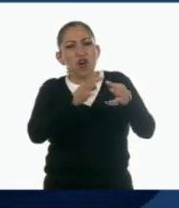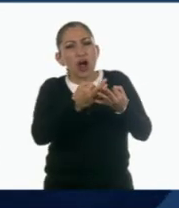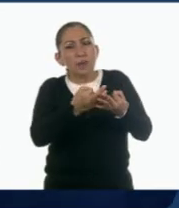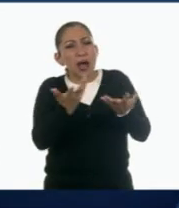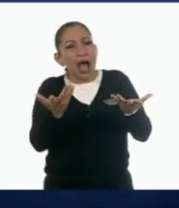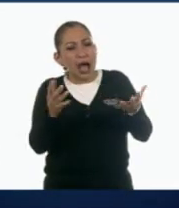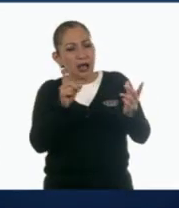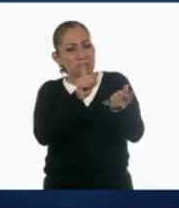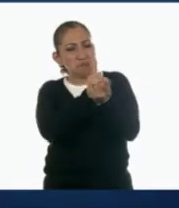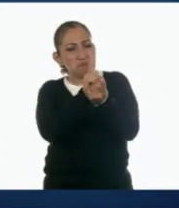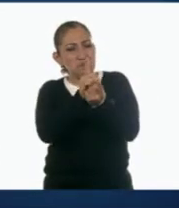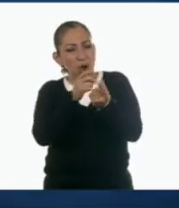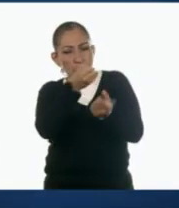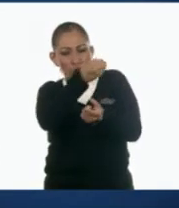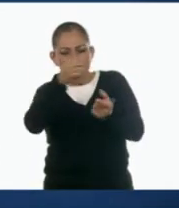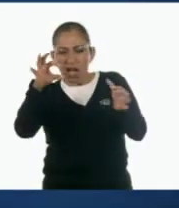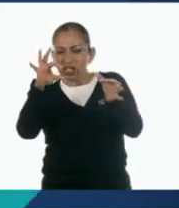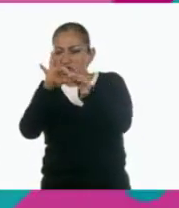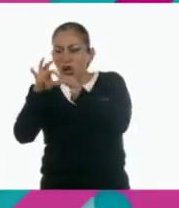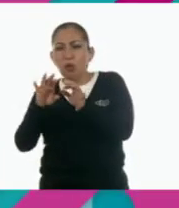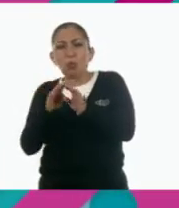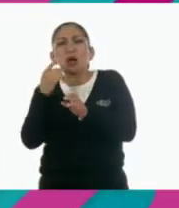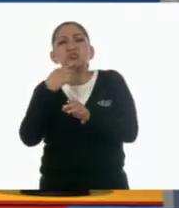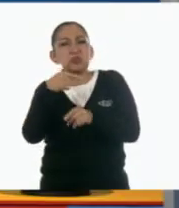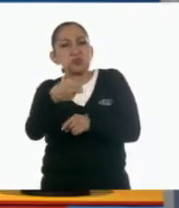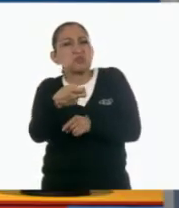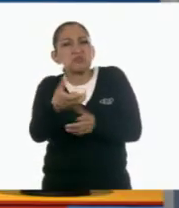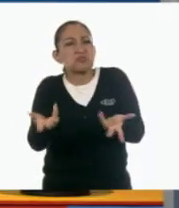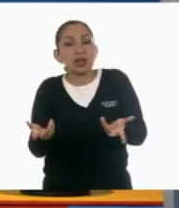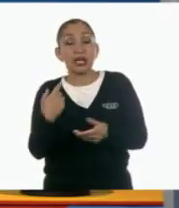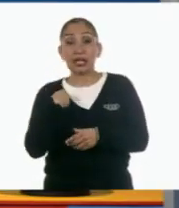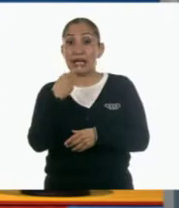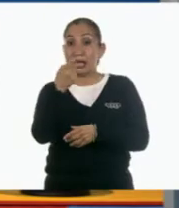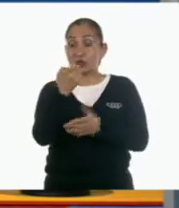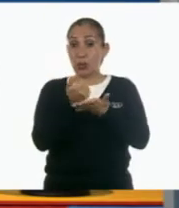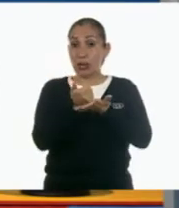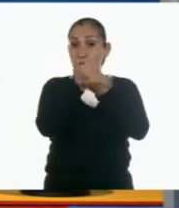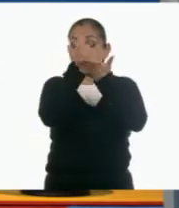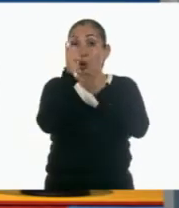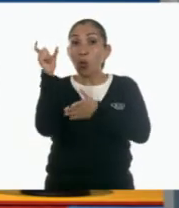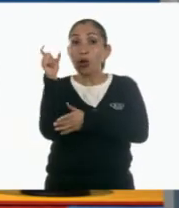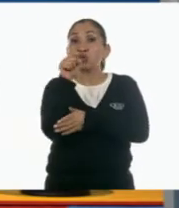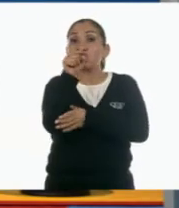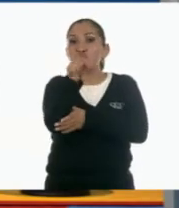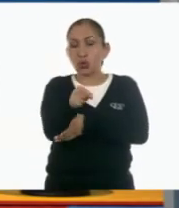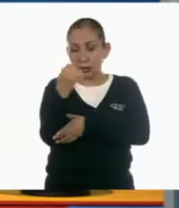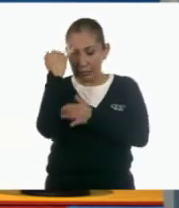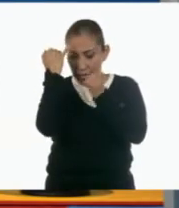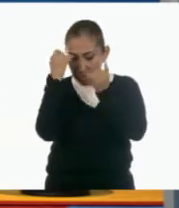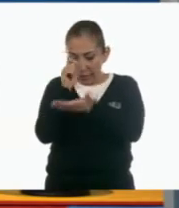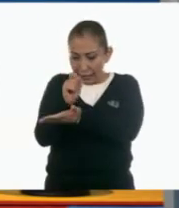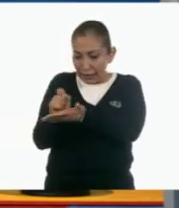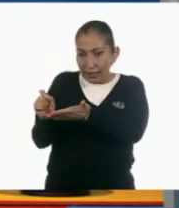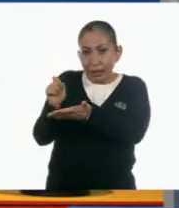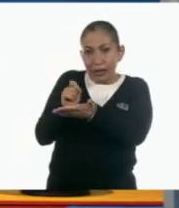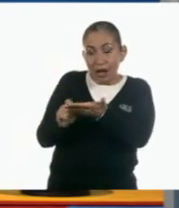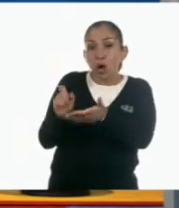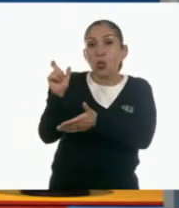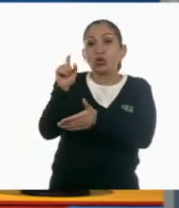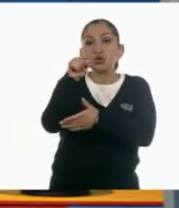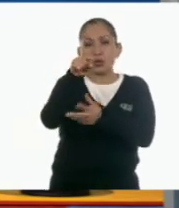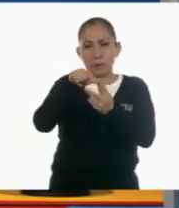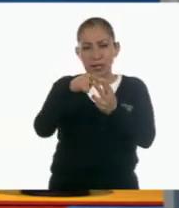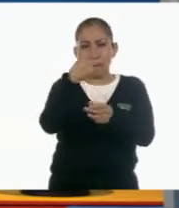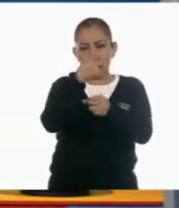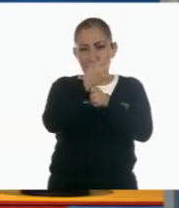de relacionar las oraciones? Pues te va a servir sobre todo en los momentos en que tú estás redactando. Cuando empezaste